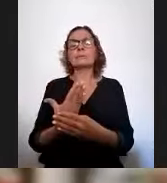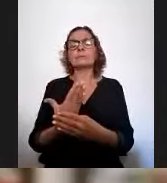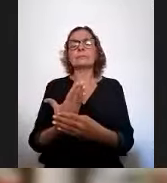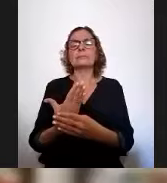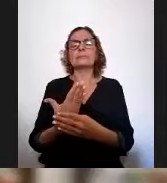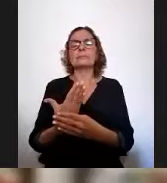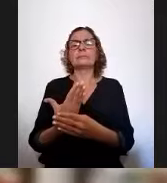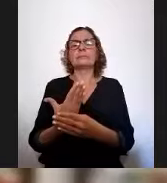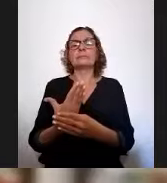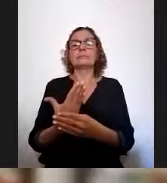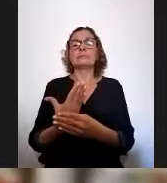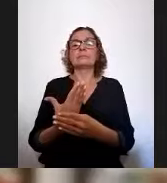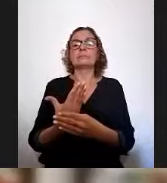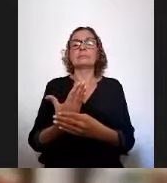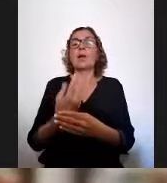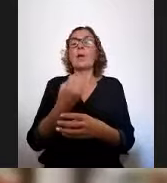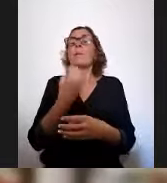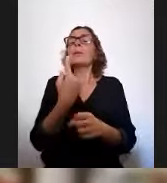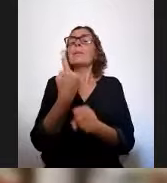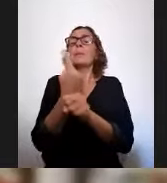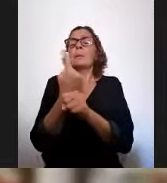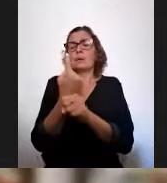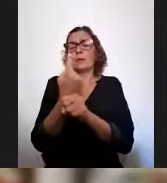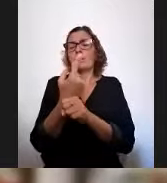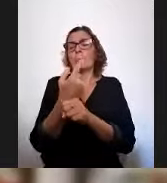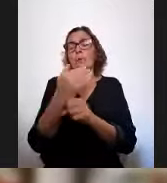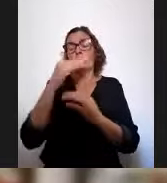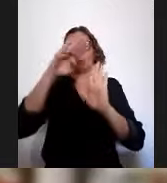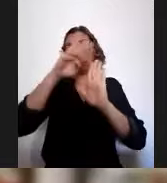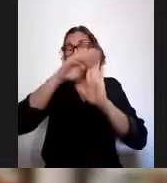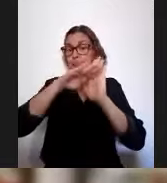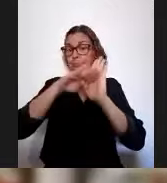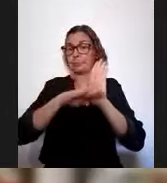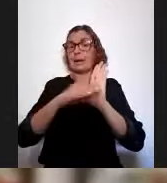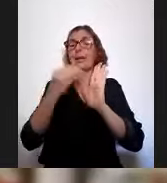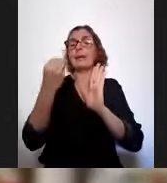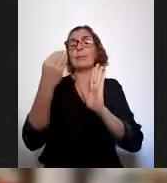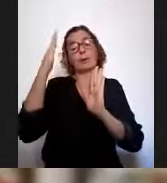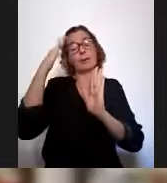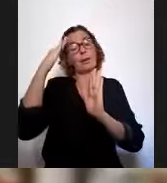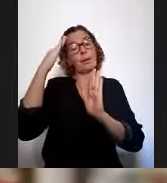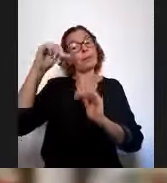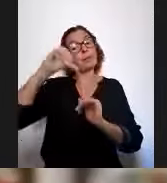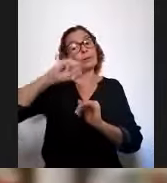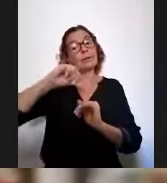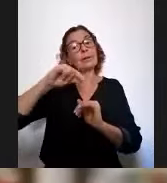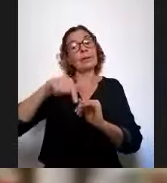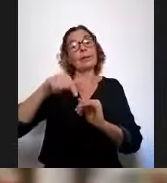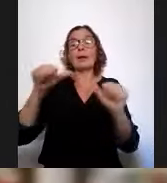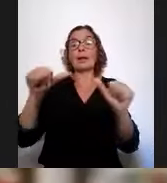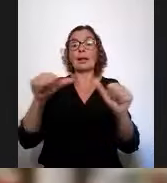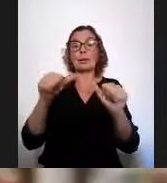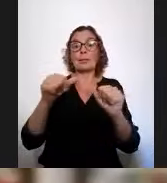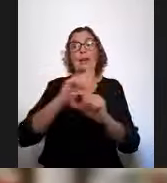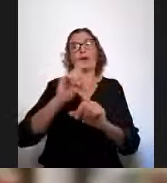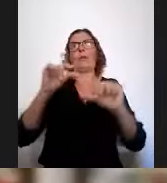¿Y por qué lo pongo primero? Porque en función de esto, de saber por qué fracasan, tenemos que saber qué tenemos que hacer para que no